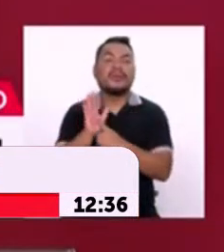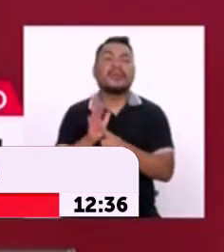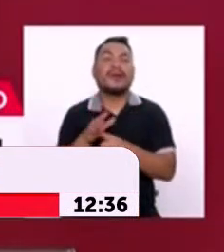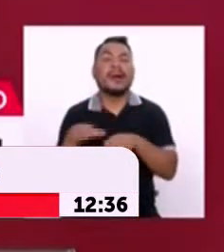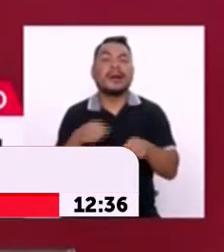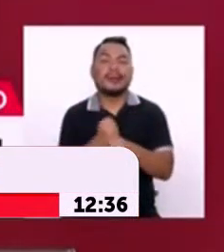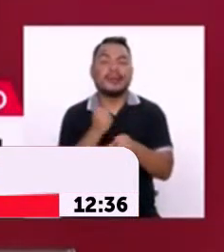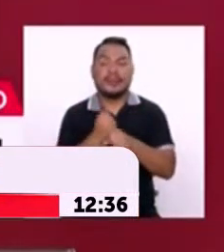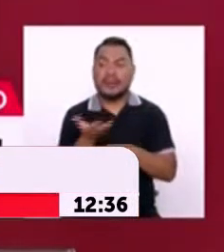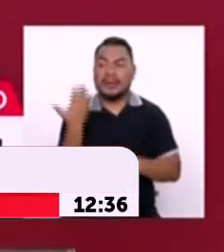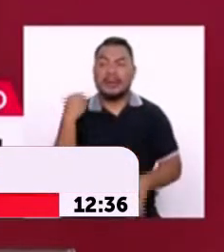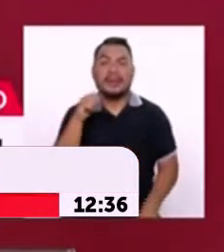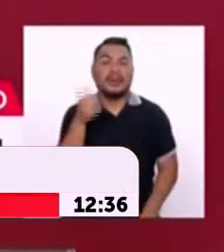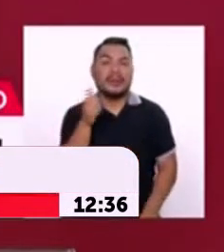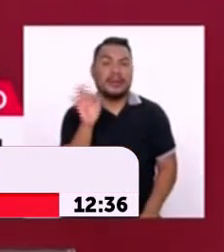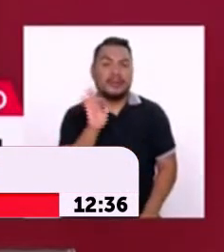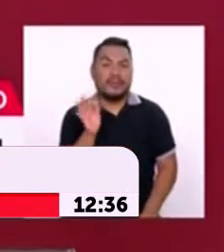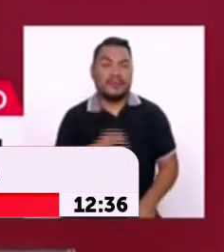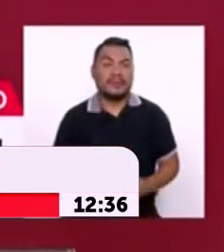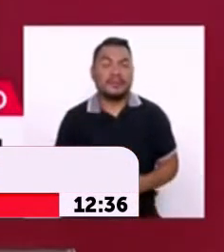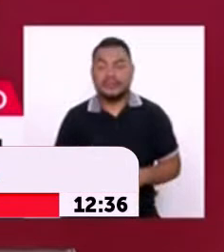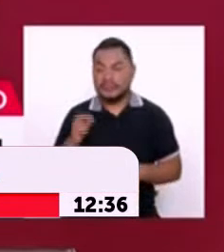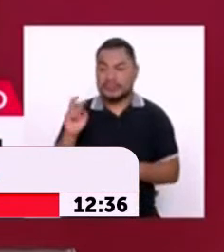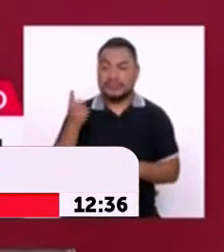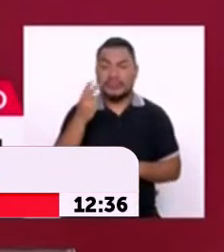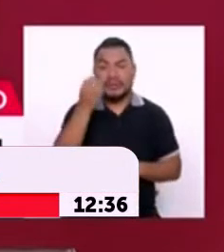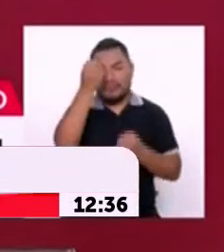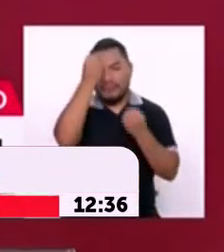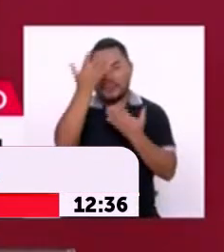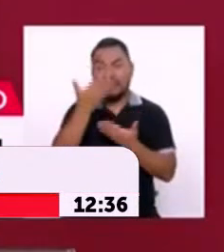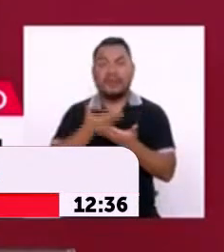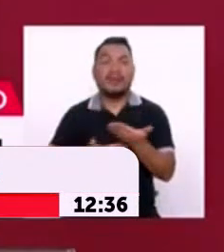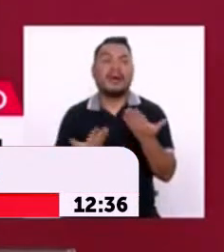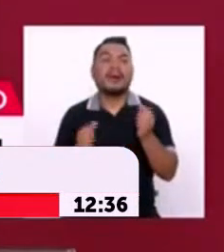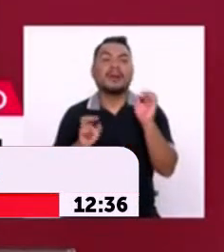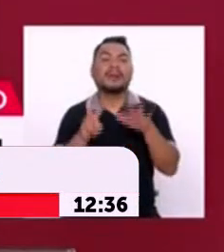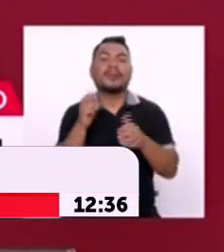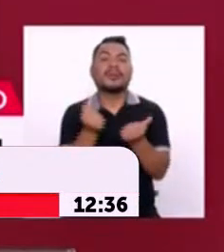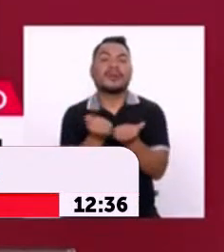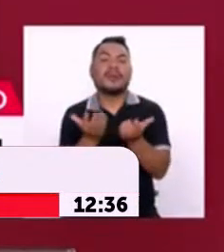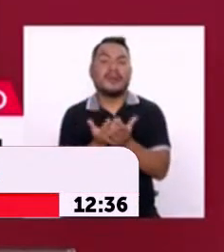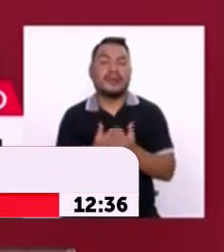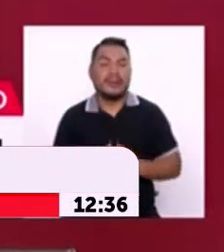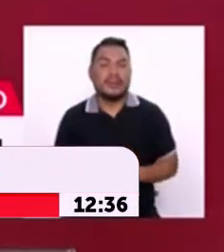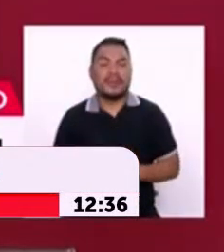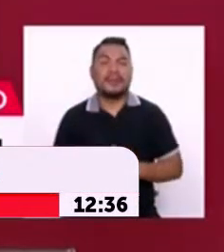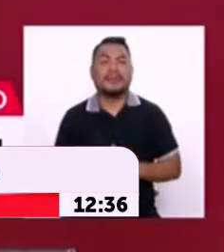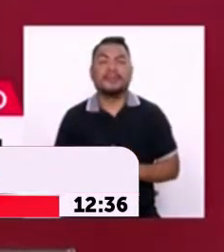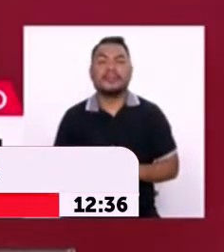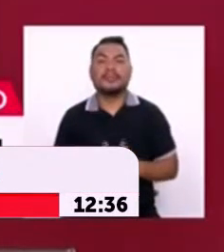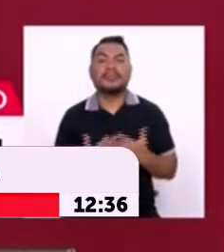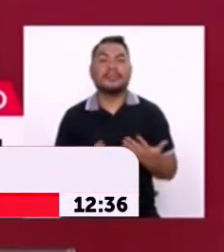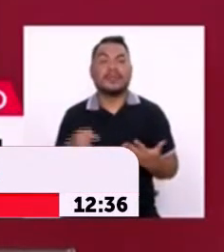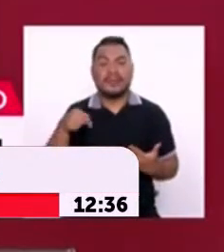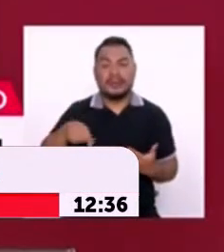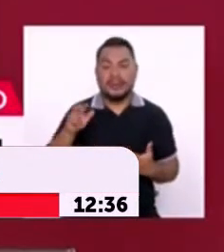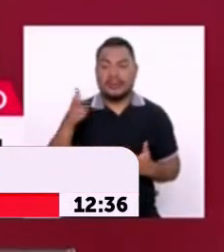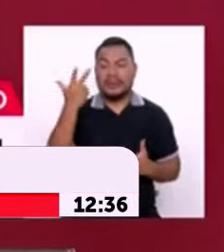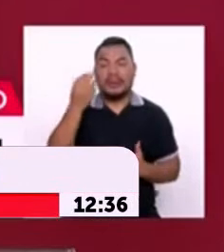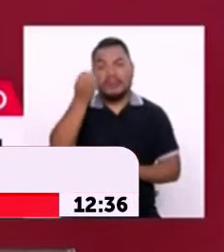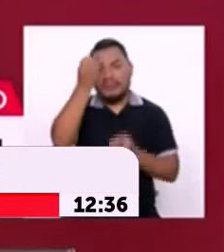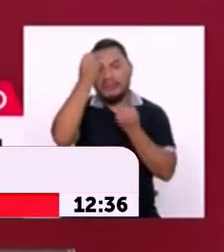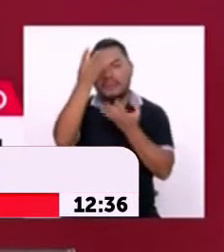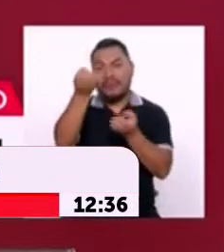realizamos el 10 de febrero y el segundo balance fue el 12 de abril. Este es el